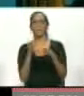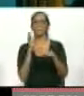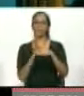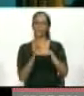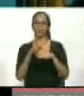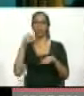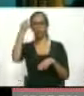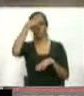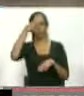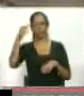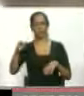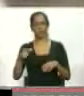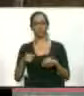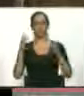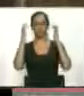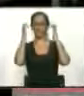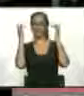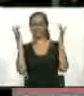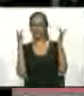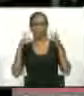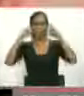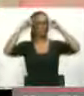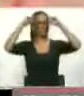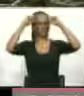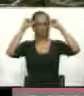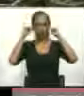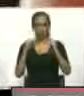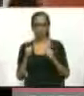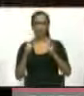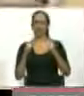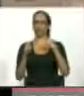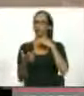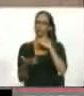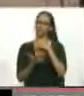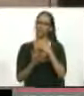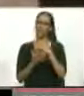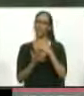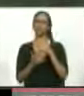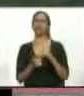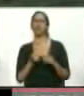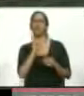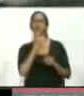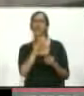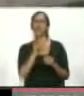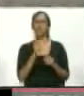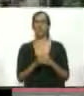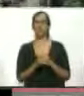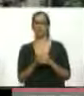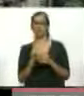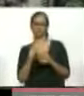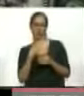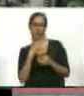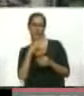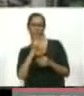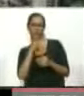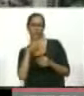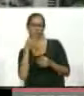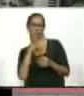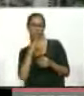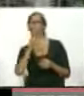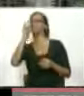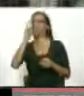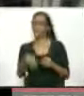a los intelectuales a los profesionales a los técnicos a los llamados ni-ni oa políticos como algunos